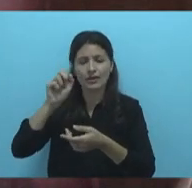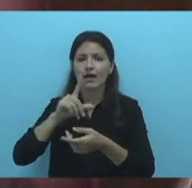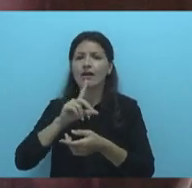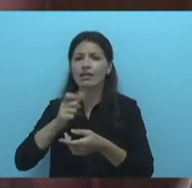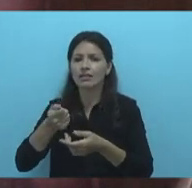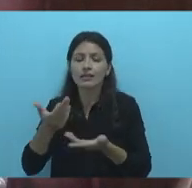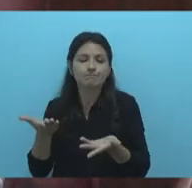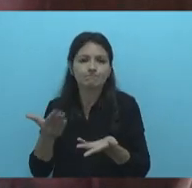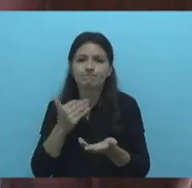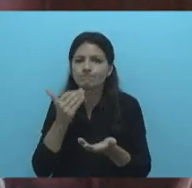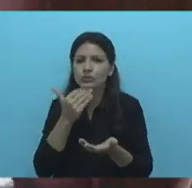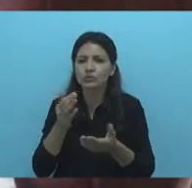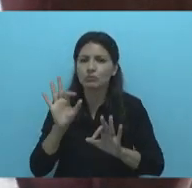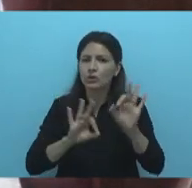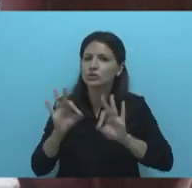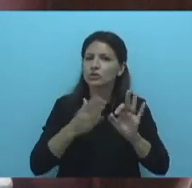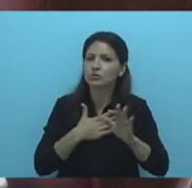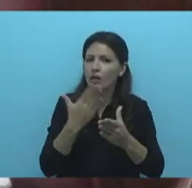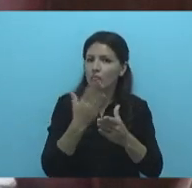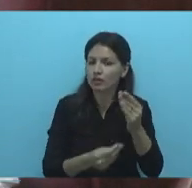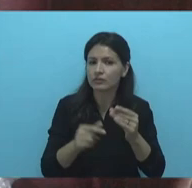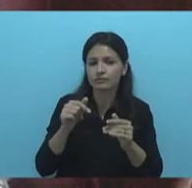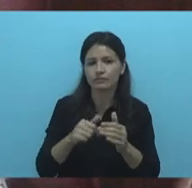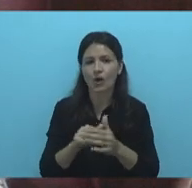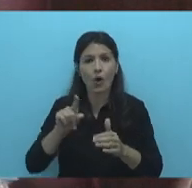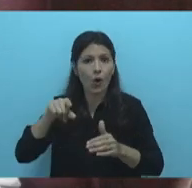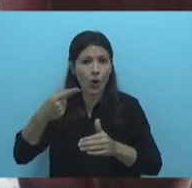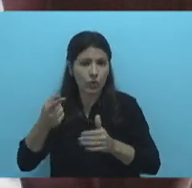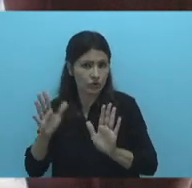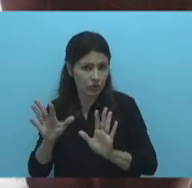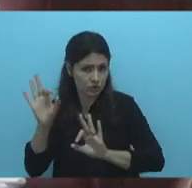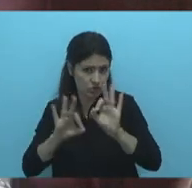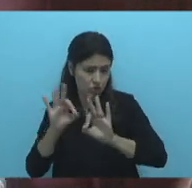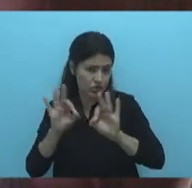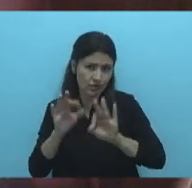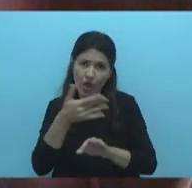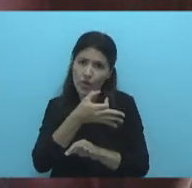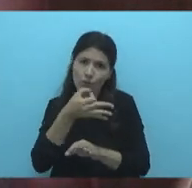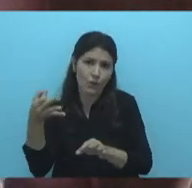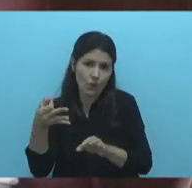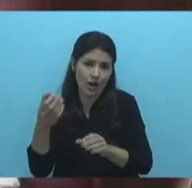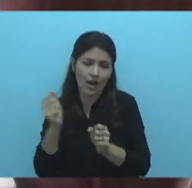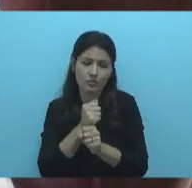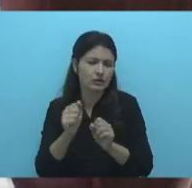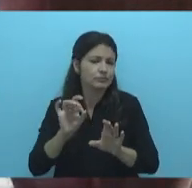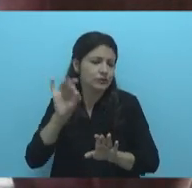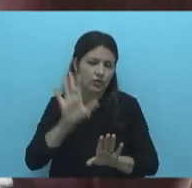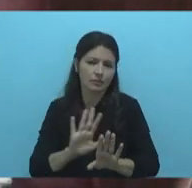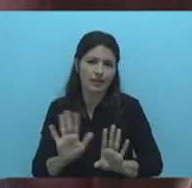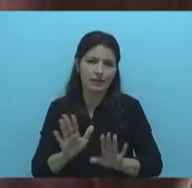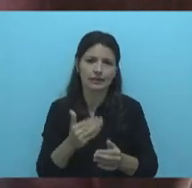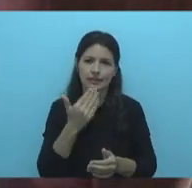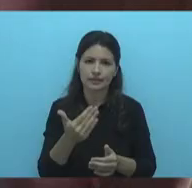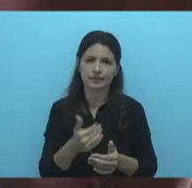estado parlamentario y hoy estamos aprobando un proyecto casi igual al mío. Solo quería decir eso. Gracias,